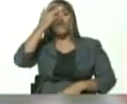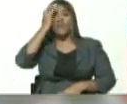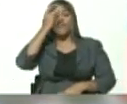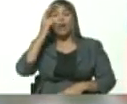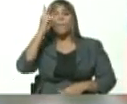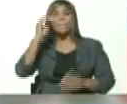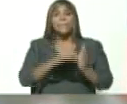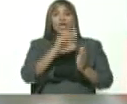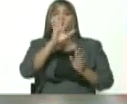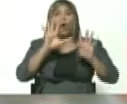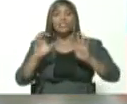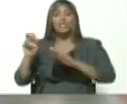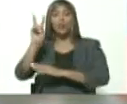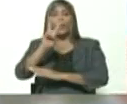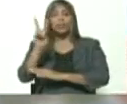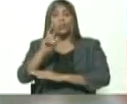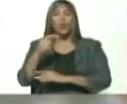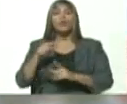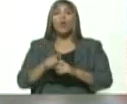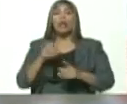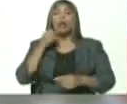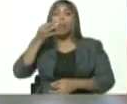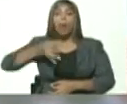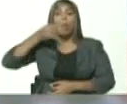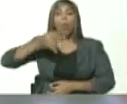1992 su discurso fue fundamental en el Congreso.